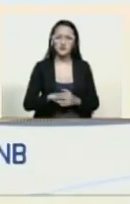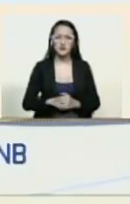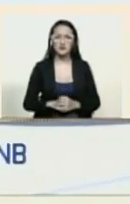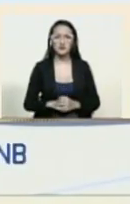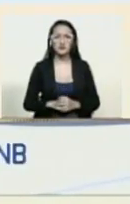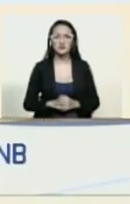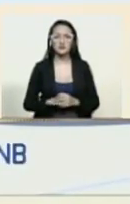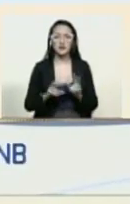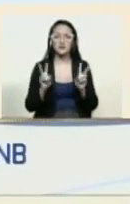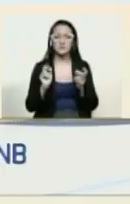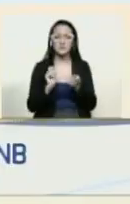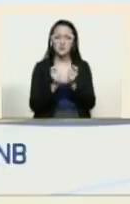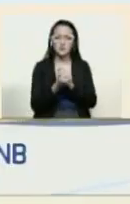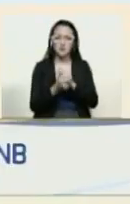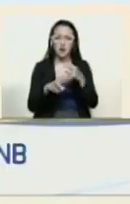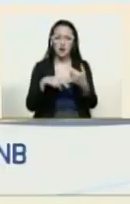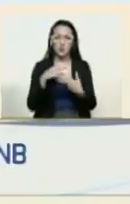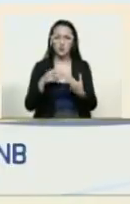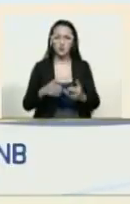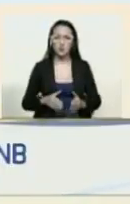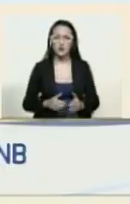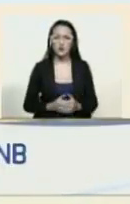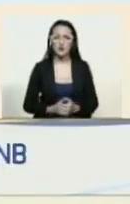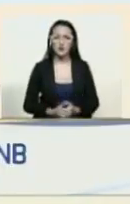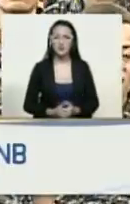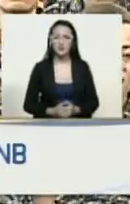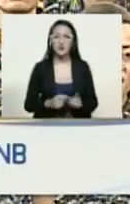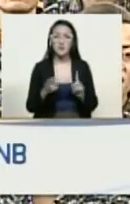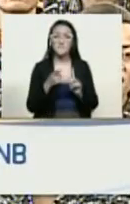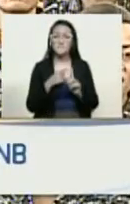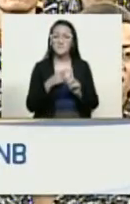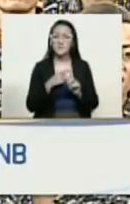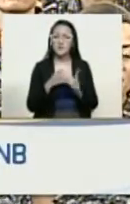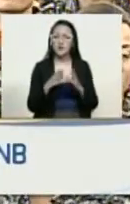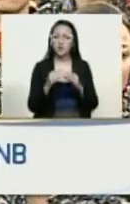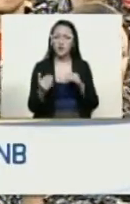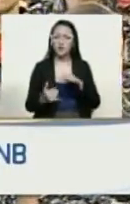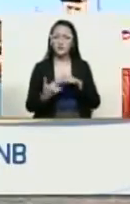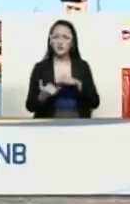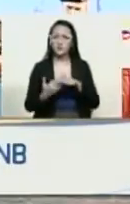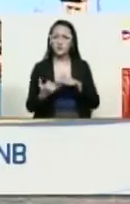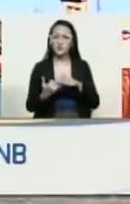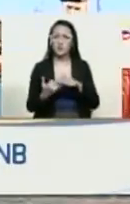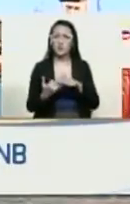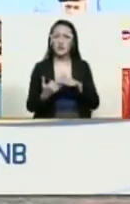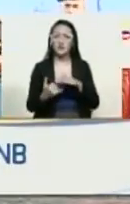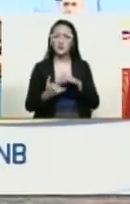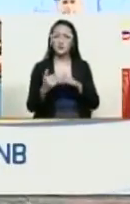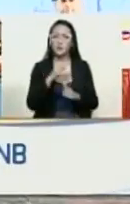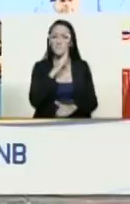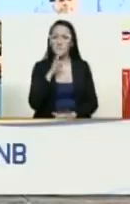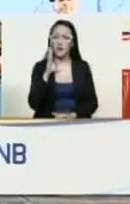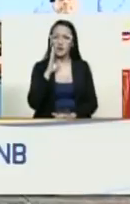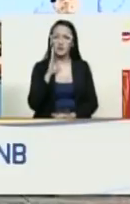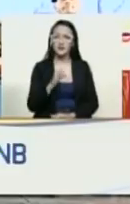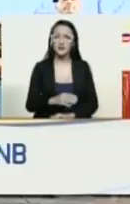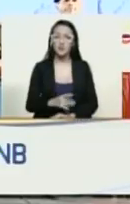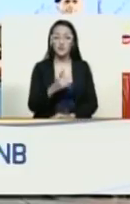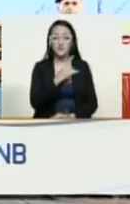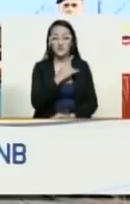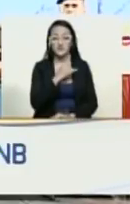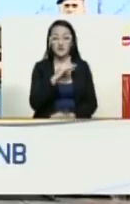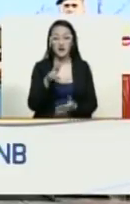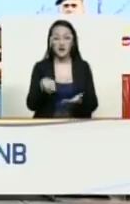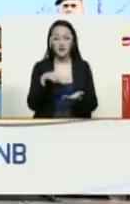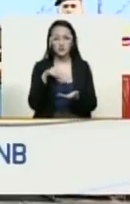carácter transformador y revolucionario. La primera de todas las instituciones es la institución madre, la Universidad